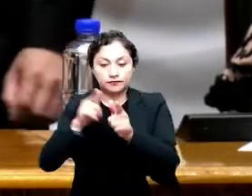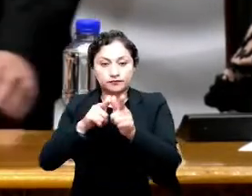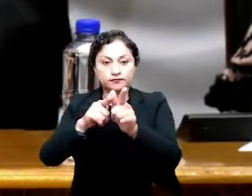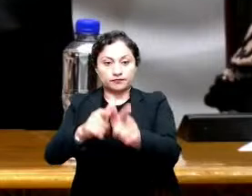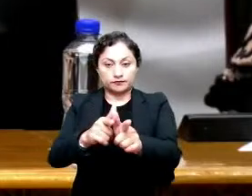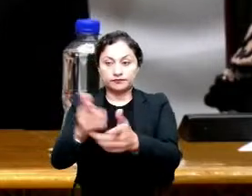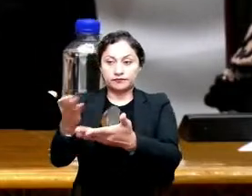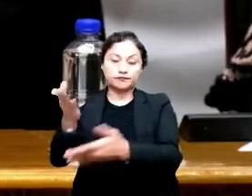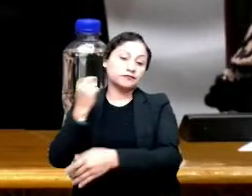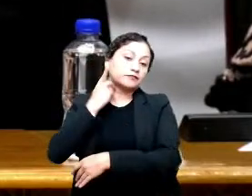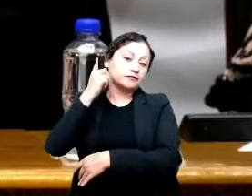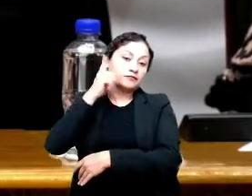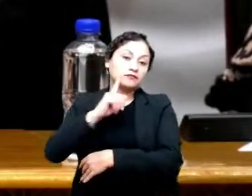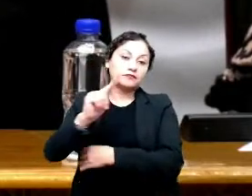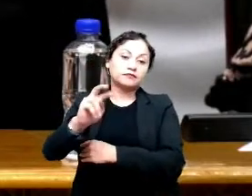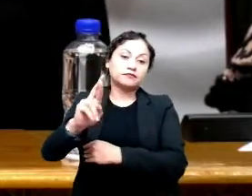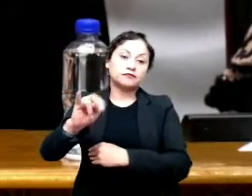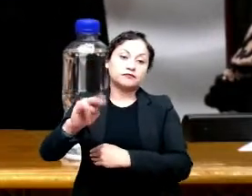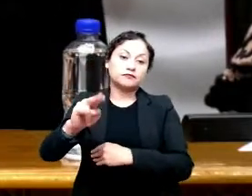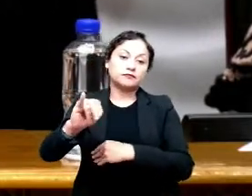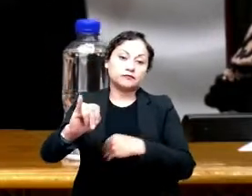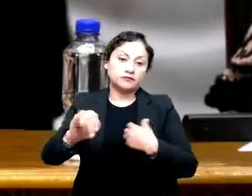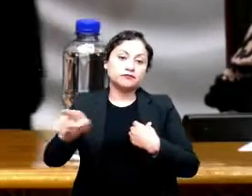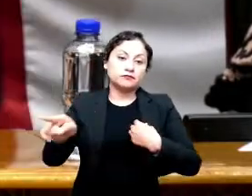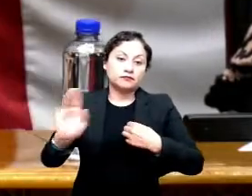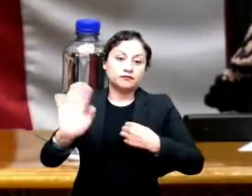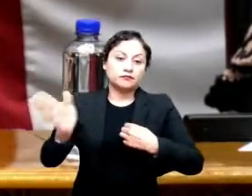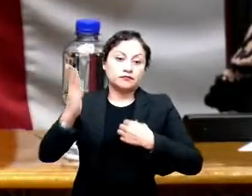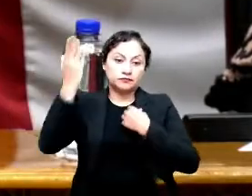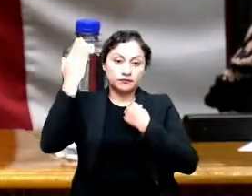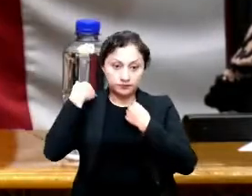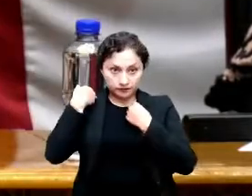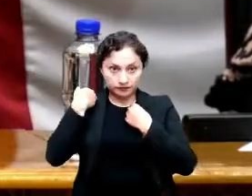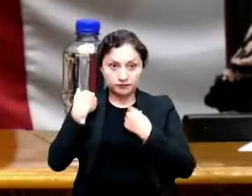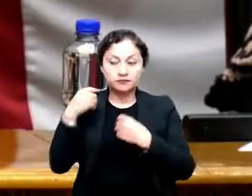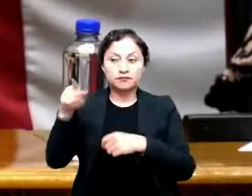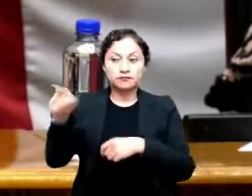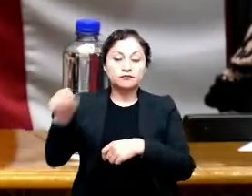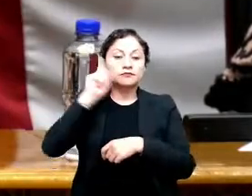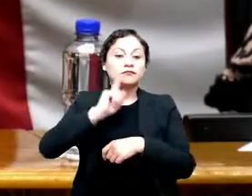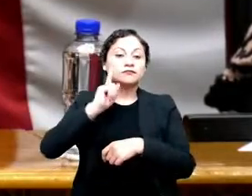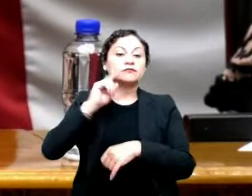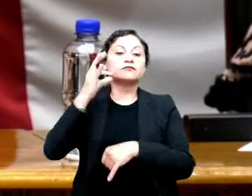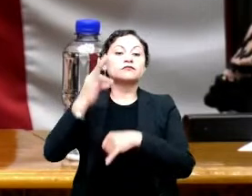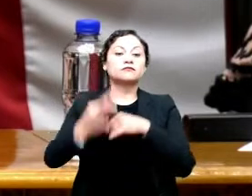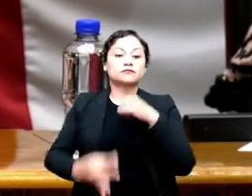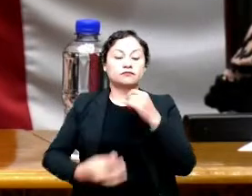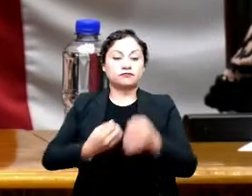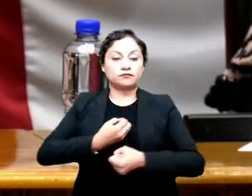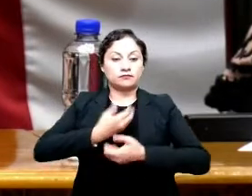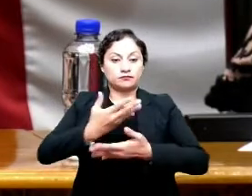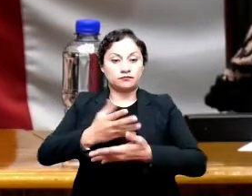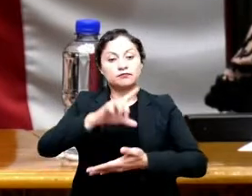había solicitado la palabra, está ella ya lista, será la última oradora y después continuaremos con